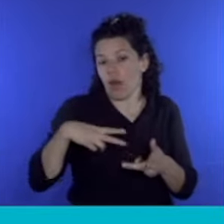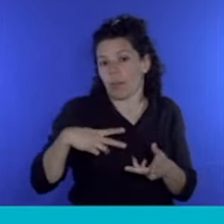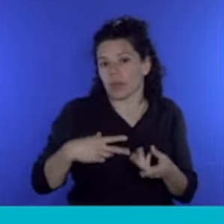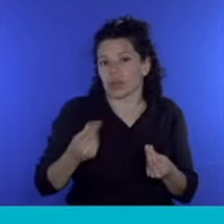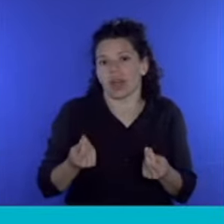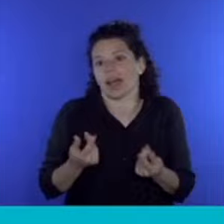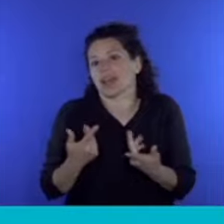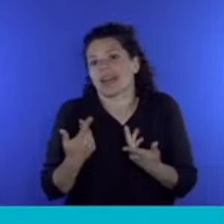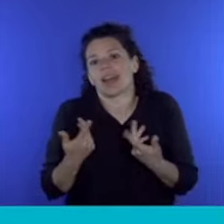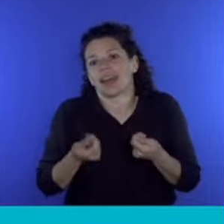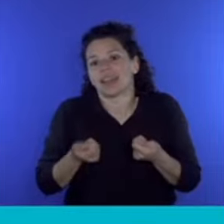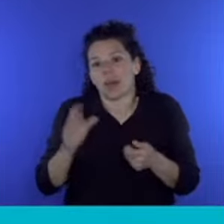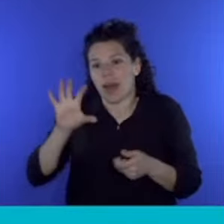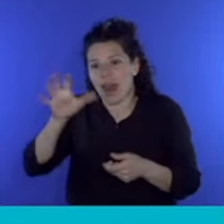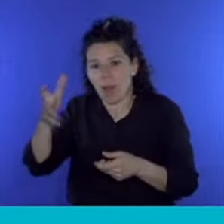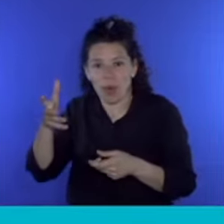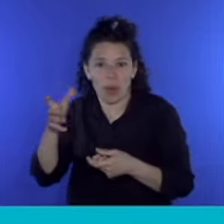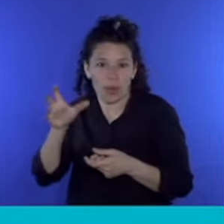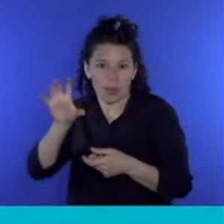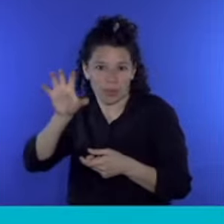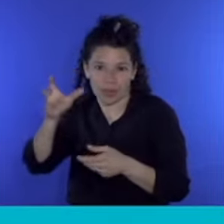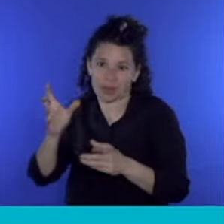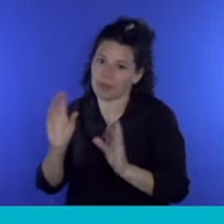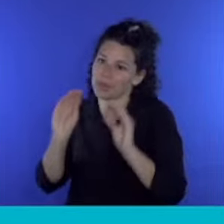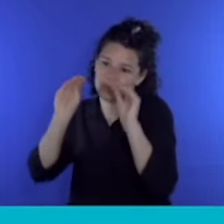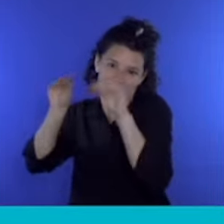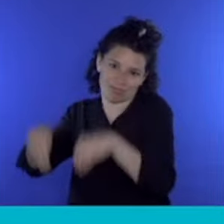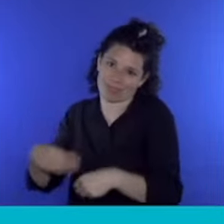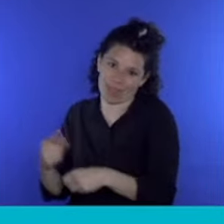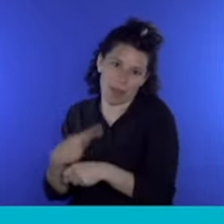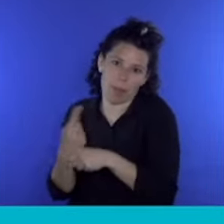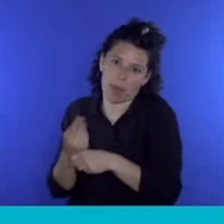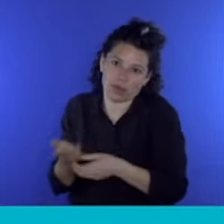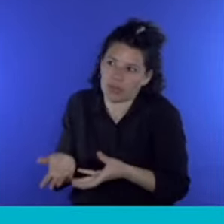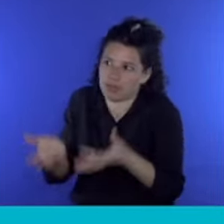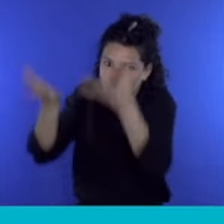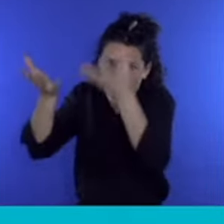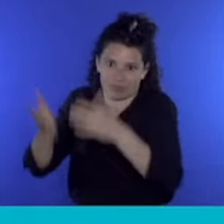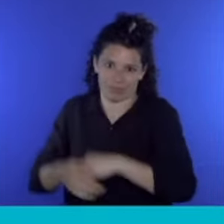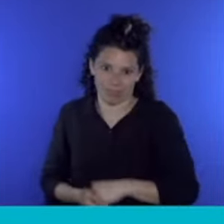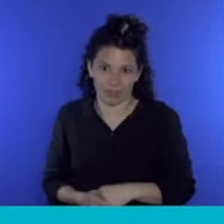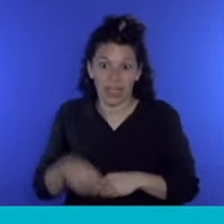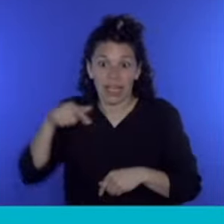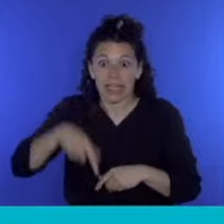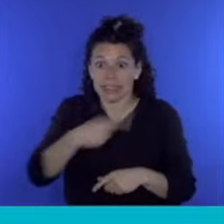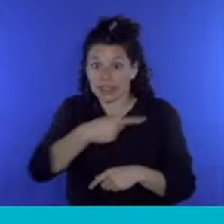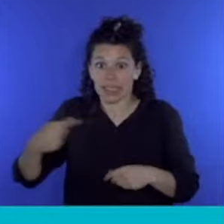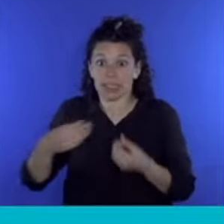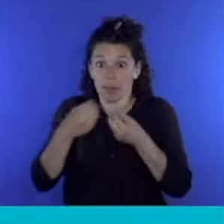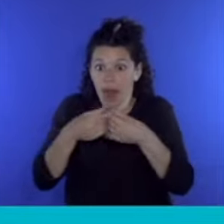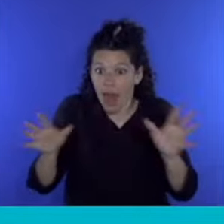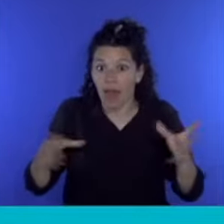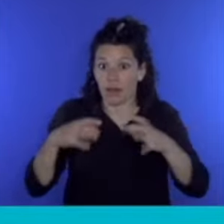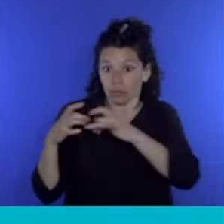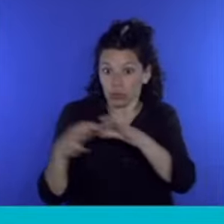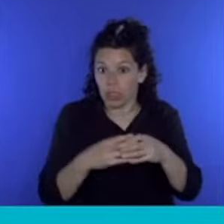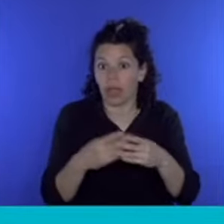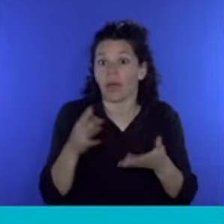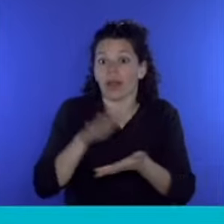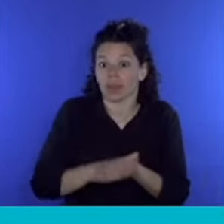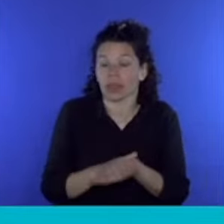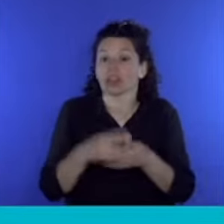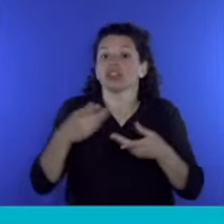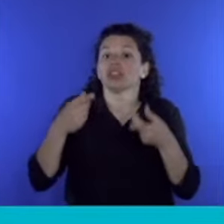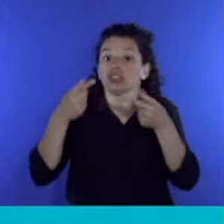esas necesidades en la provincia de Buenos Aires. Así que bueno, si vamos a abrir en estas semanas un debate del presupuesto, arranquemos por discutir las